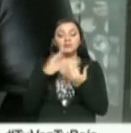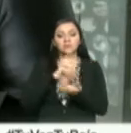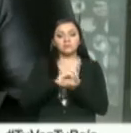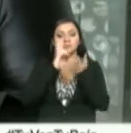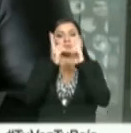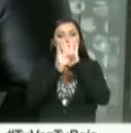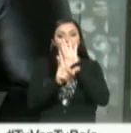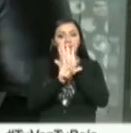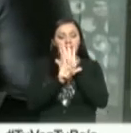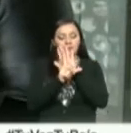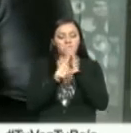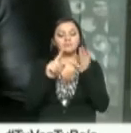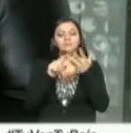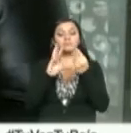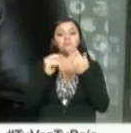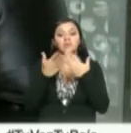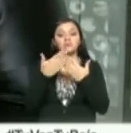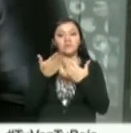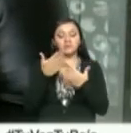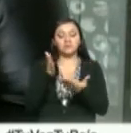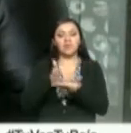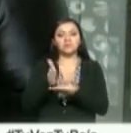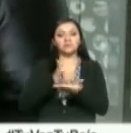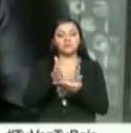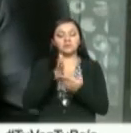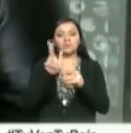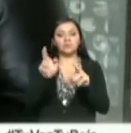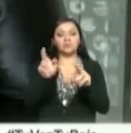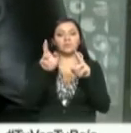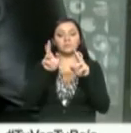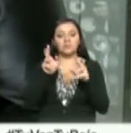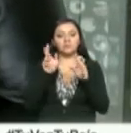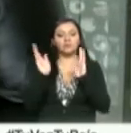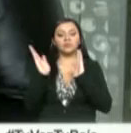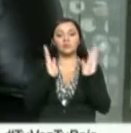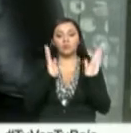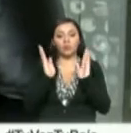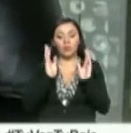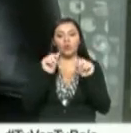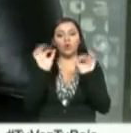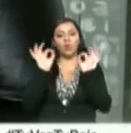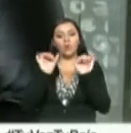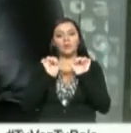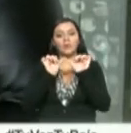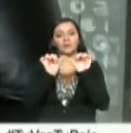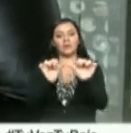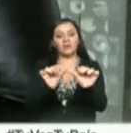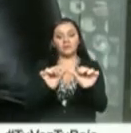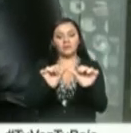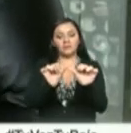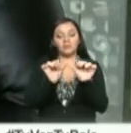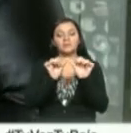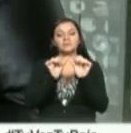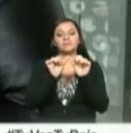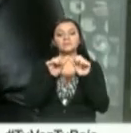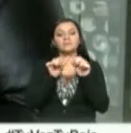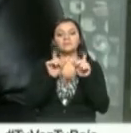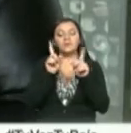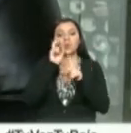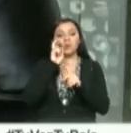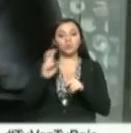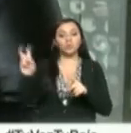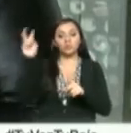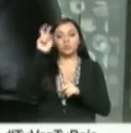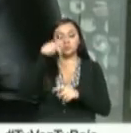regularización, facilita el acceder a los permisos temporales, permanentes, a permanecer como turistas